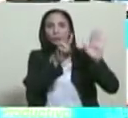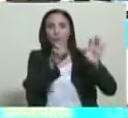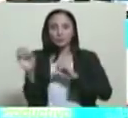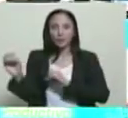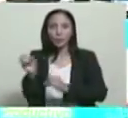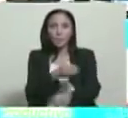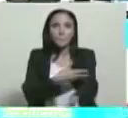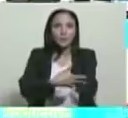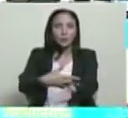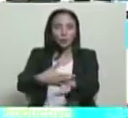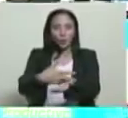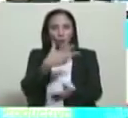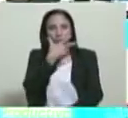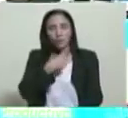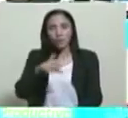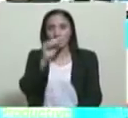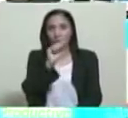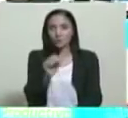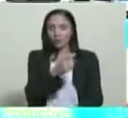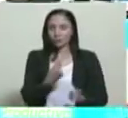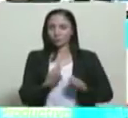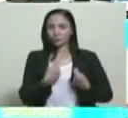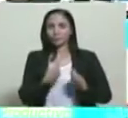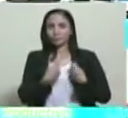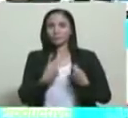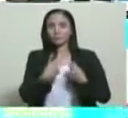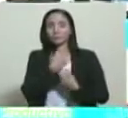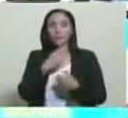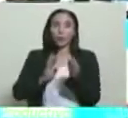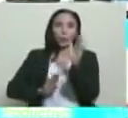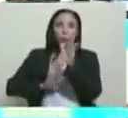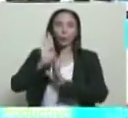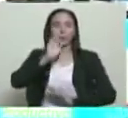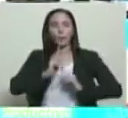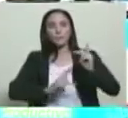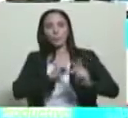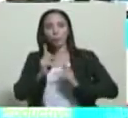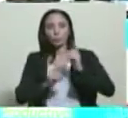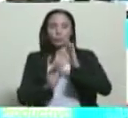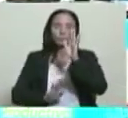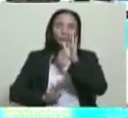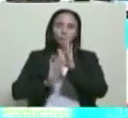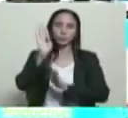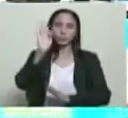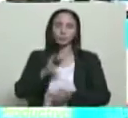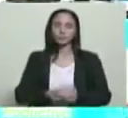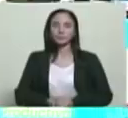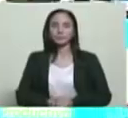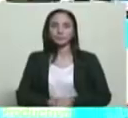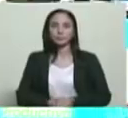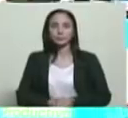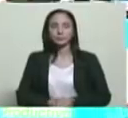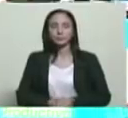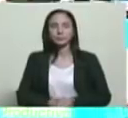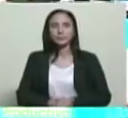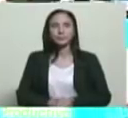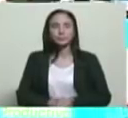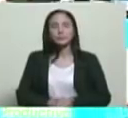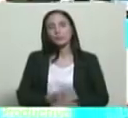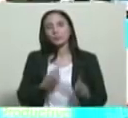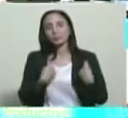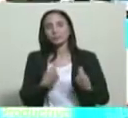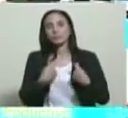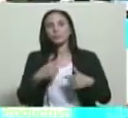de bolívares con el propósito de fortalecer la capacidad productiva de la juventud venezolana para ser ejecutados por el